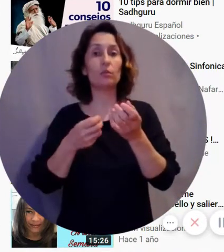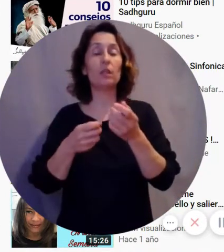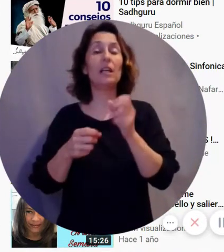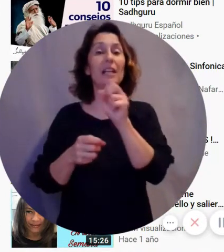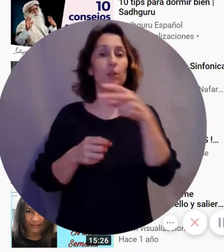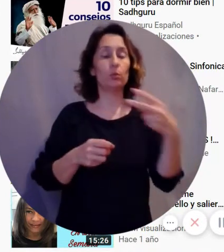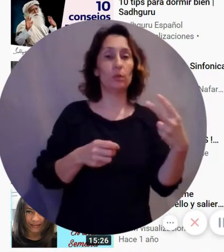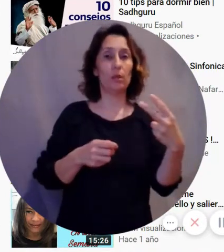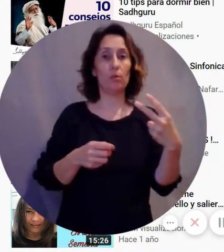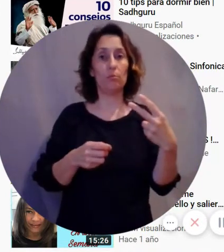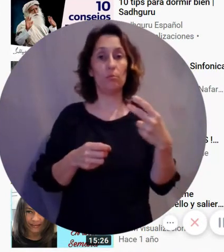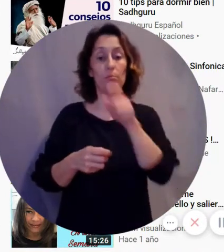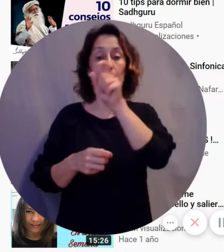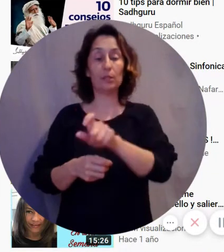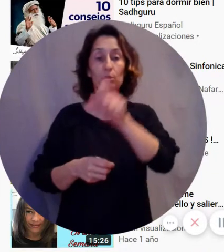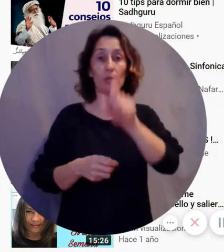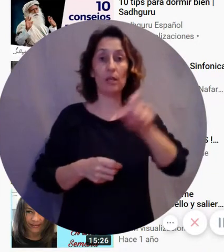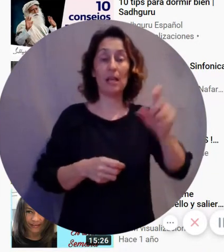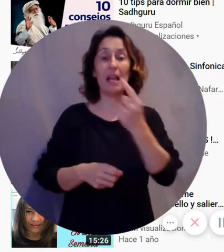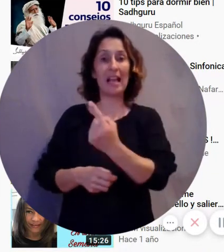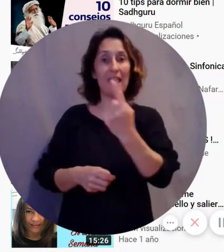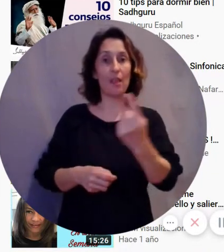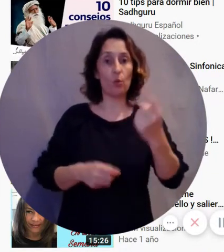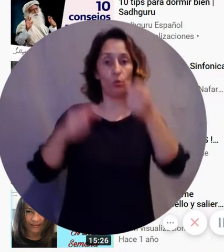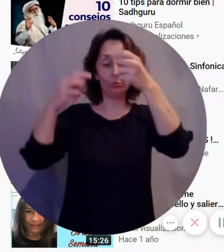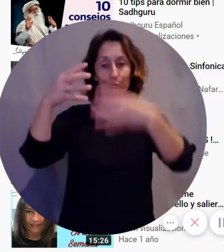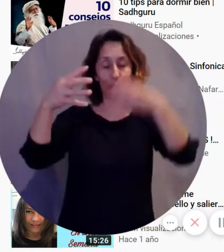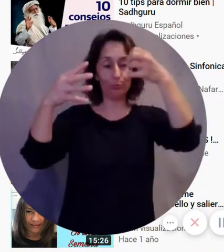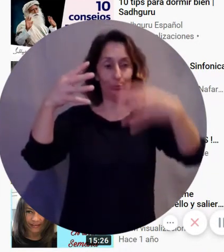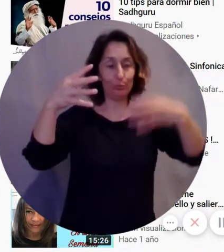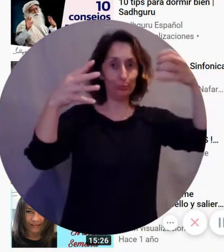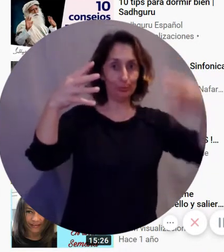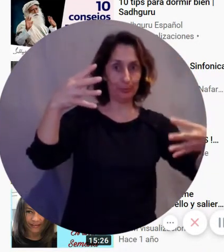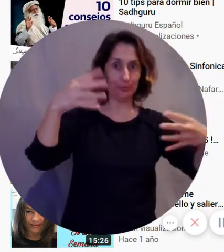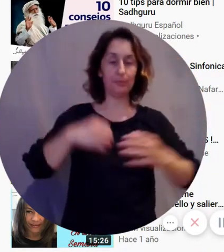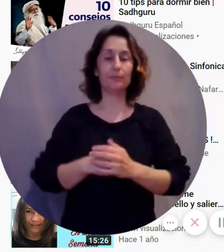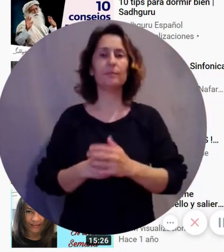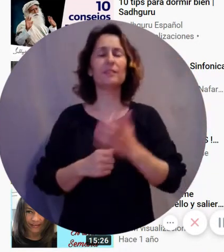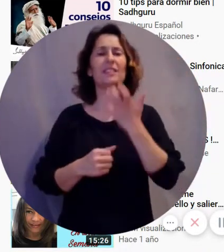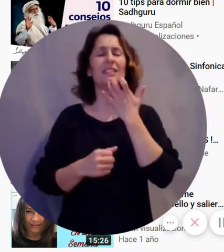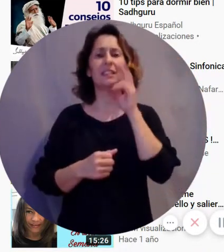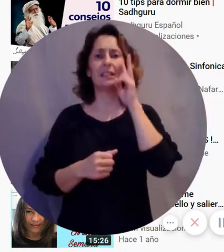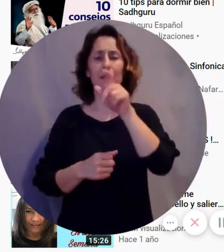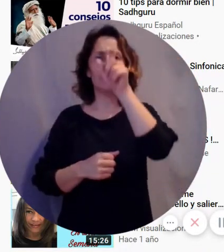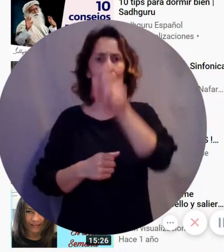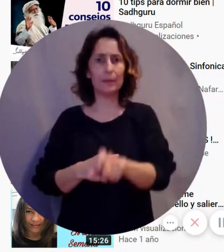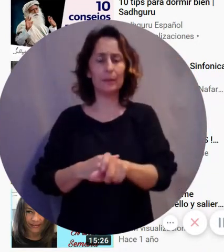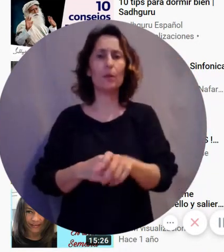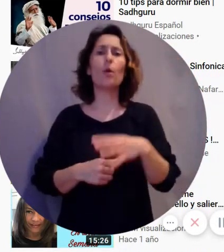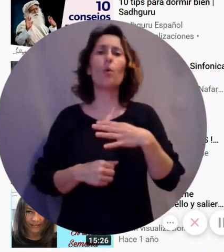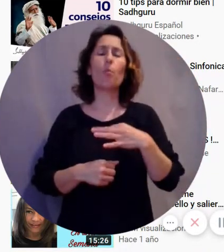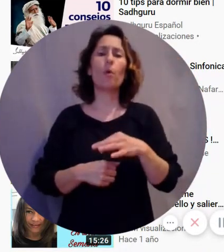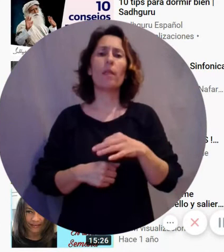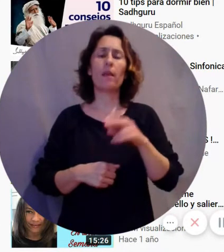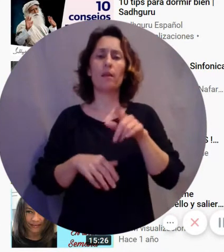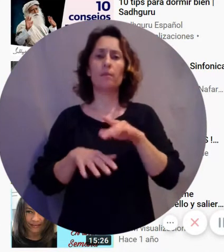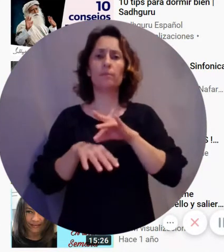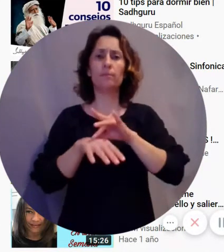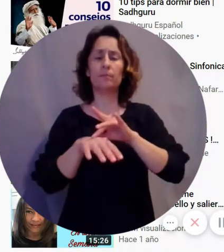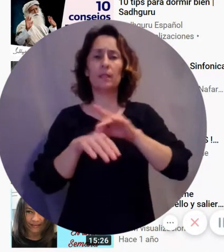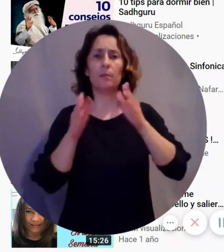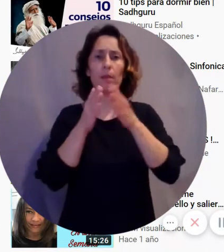contribuyente. Cuando en la pantalla no vemos todos los miembros de una declaración, podemos usar la barra de desplazamiento para movernos hacia la derecha y hacia la